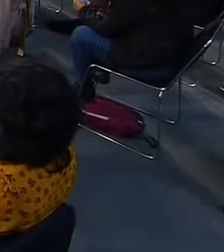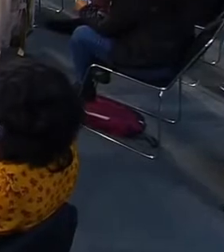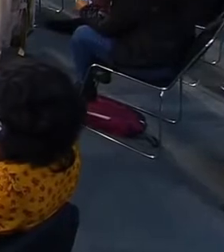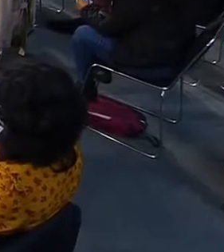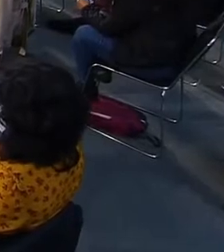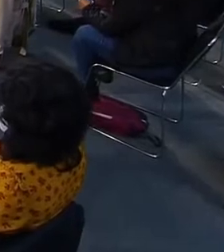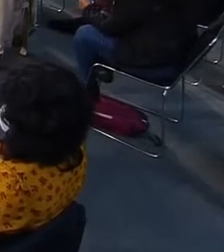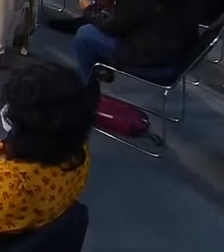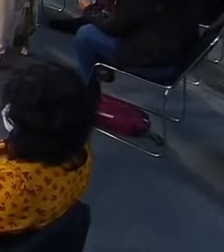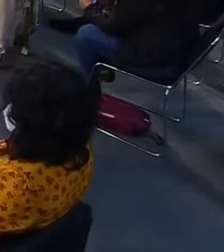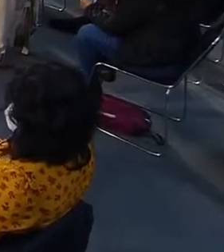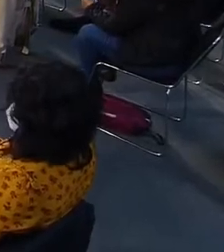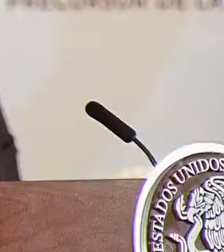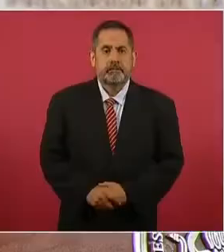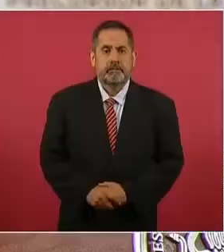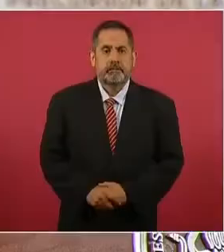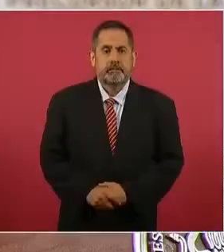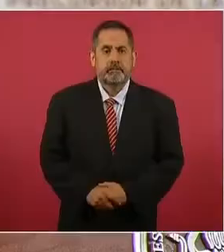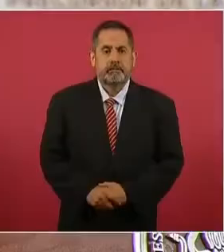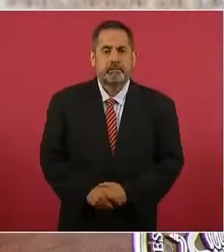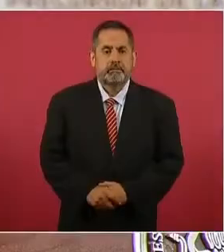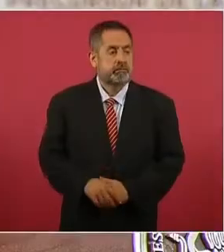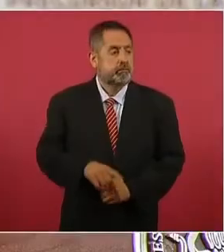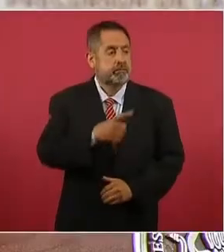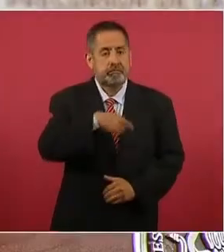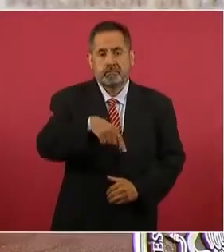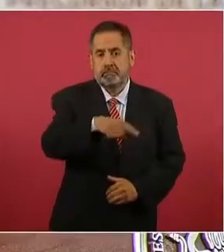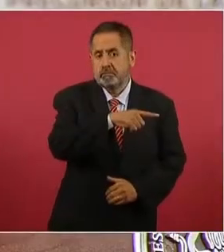apuestan a la ilegalidad